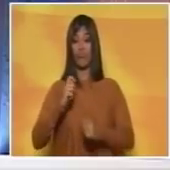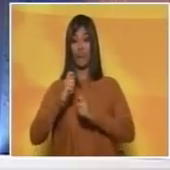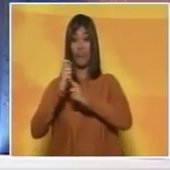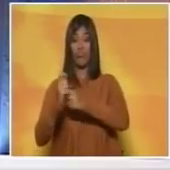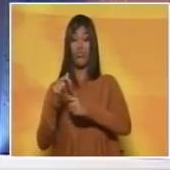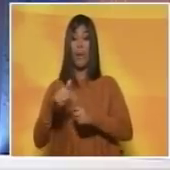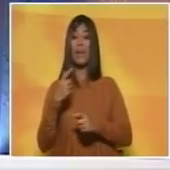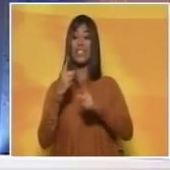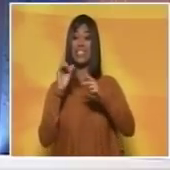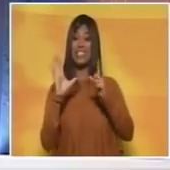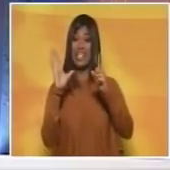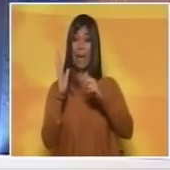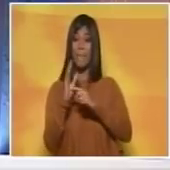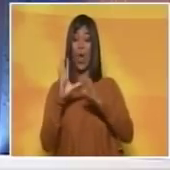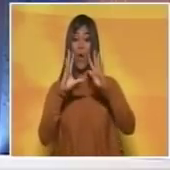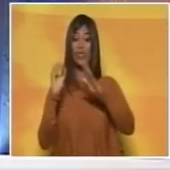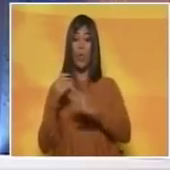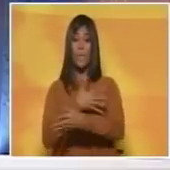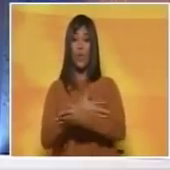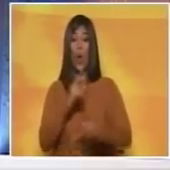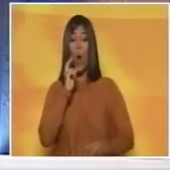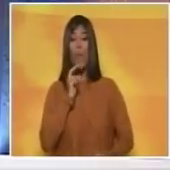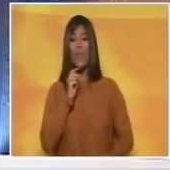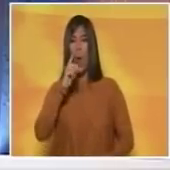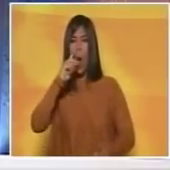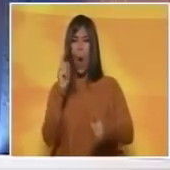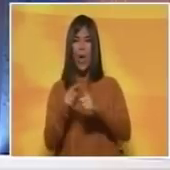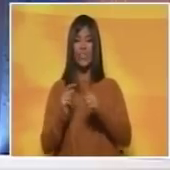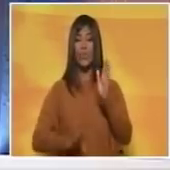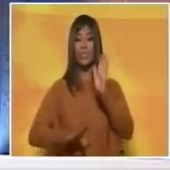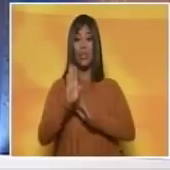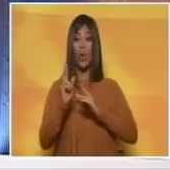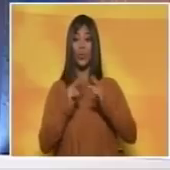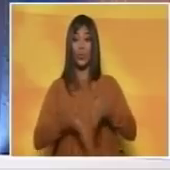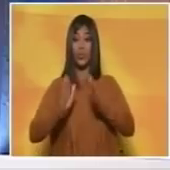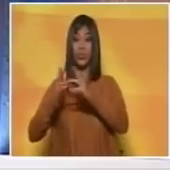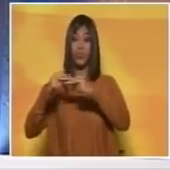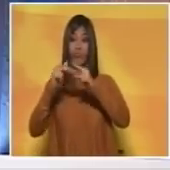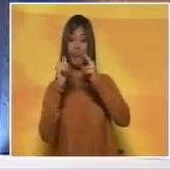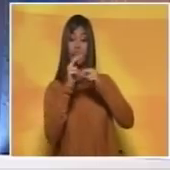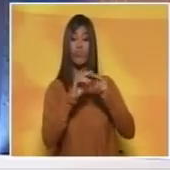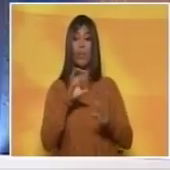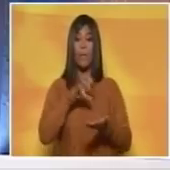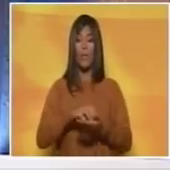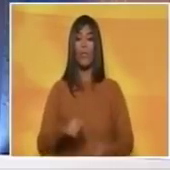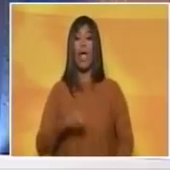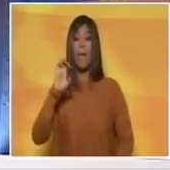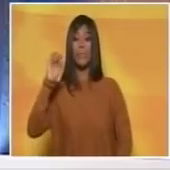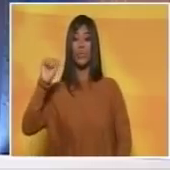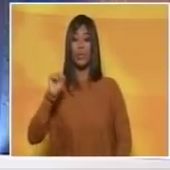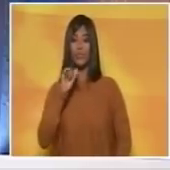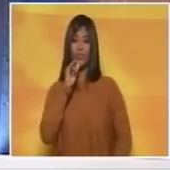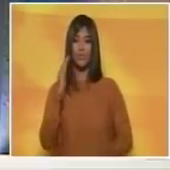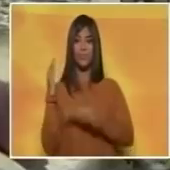esta obra 6.900 millones de bolívares con el objetivo del desarrollo urbanístico en la entidad. Emanuel Sereno nos